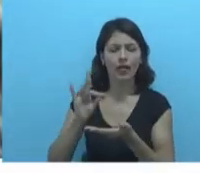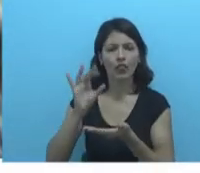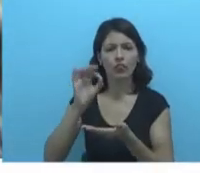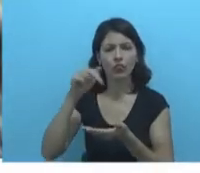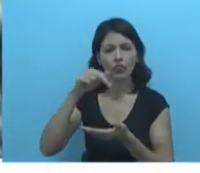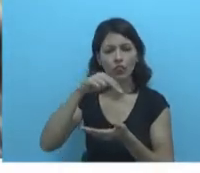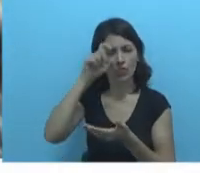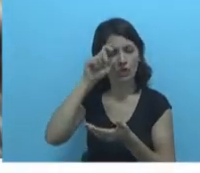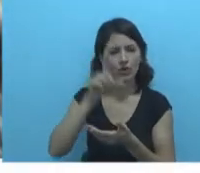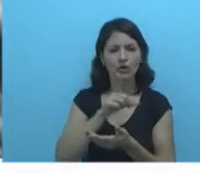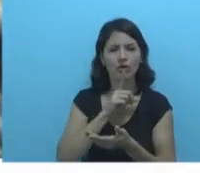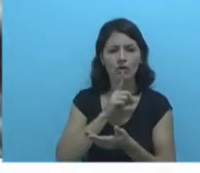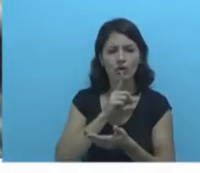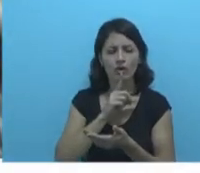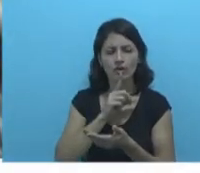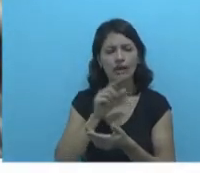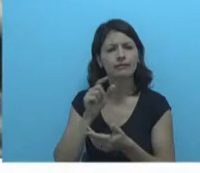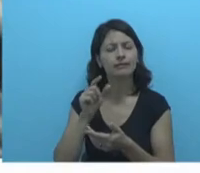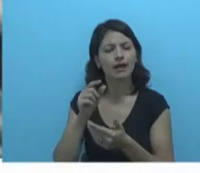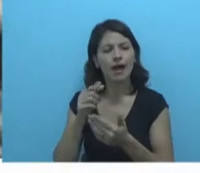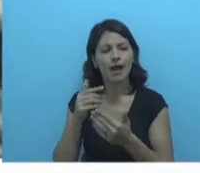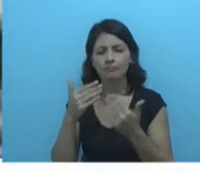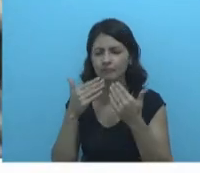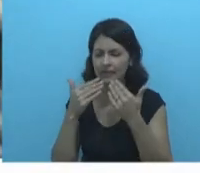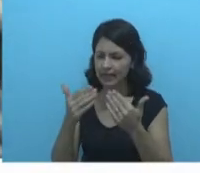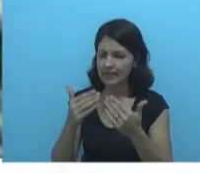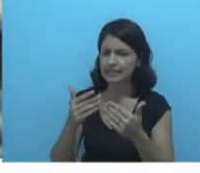respecto a la situación del personal de salud.